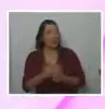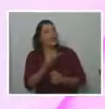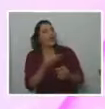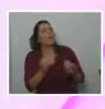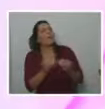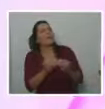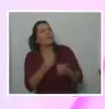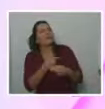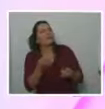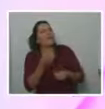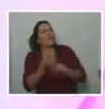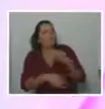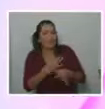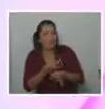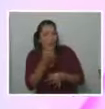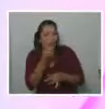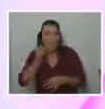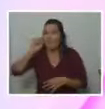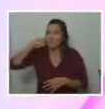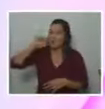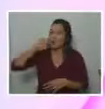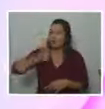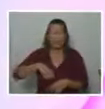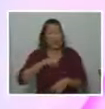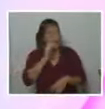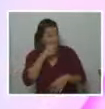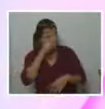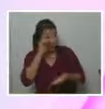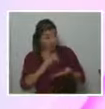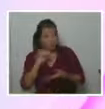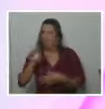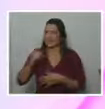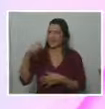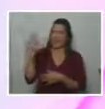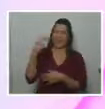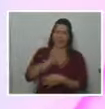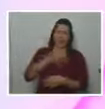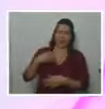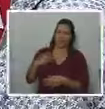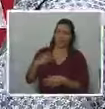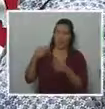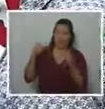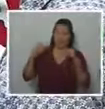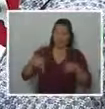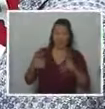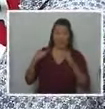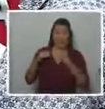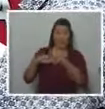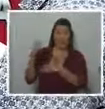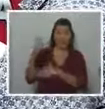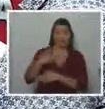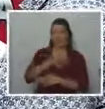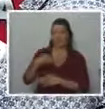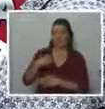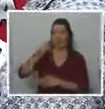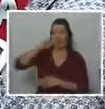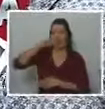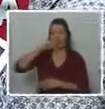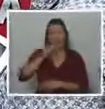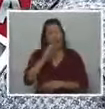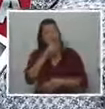ahí, digamos, como qué tipo de comida? El pollo. ¿El pollito? El pollito, los cartagos somos de pollo. ¿De pollo? De pollo. Bueno, muy bien, entonces